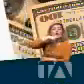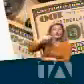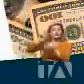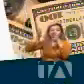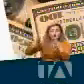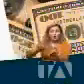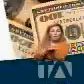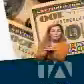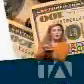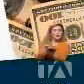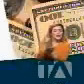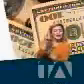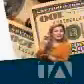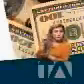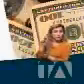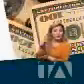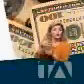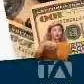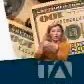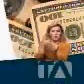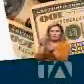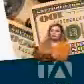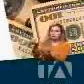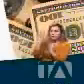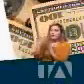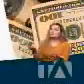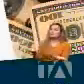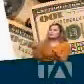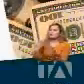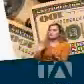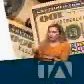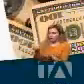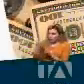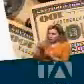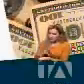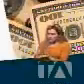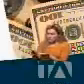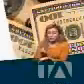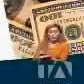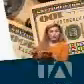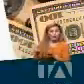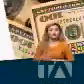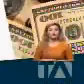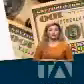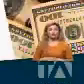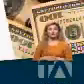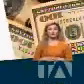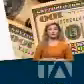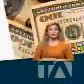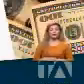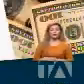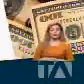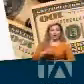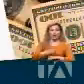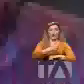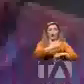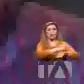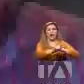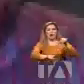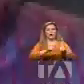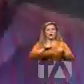a quien se le entregó casi 100 mil dólares por información de interés, con la que se pudo tomar correctivos para cubrir la vulnerabilidad de